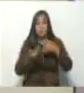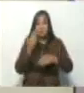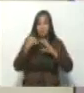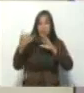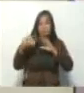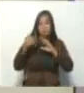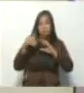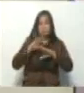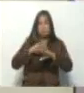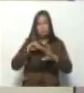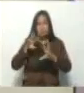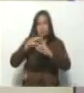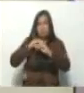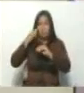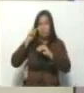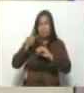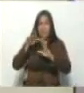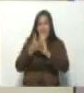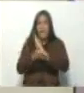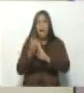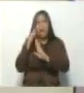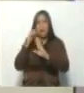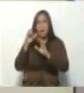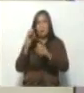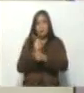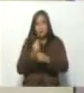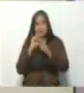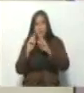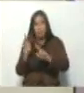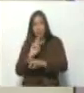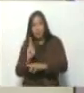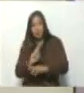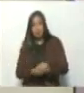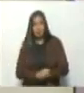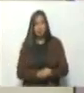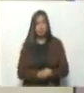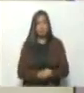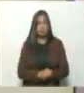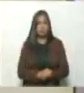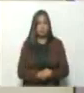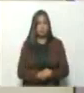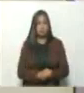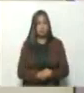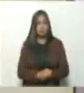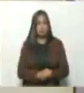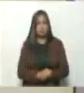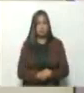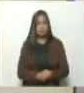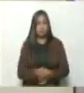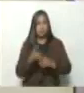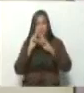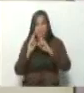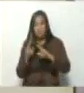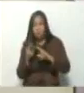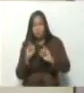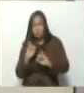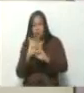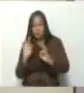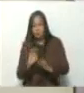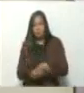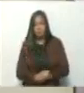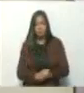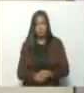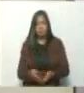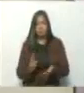CCS, para nosotros poder tener también la respuesta inmediata. Responden a través de allí de cualquier